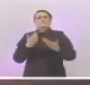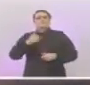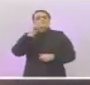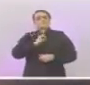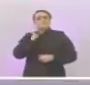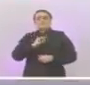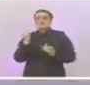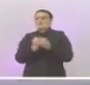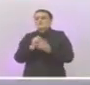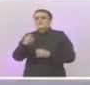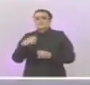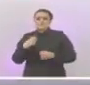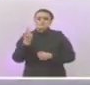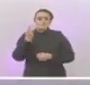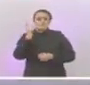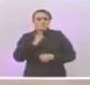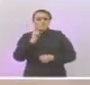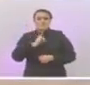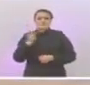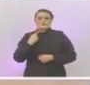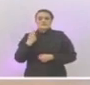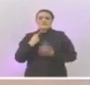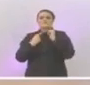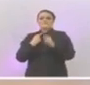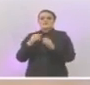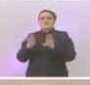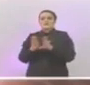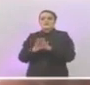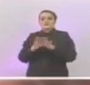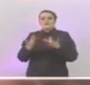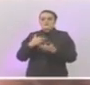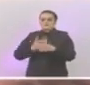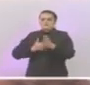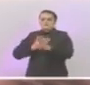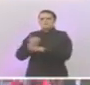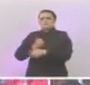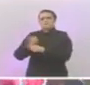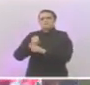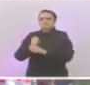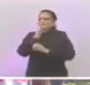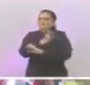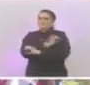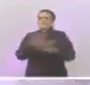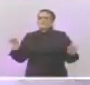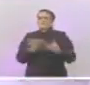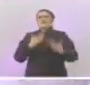mujeres, además de la política de cero tolerancia a la violencia, hemos promovido la perspectiva de género